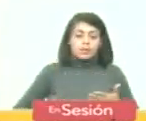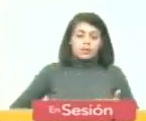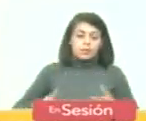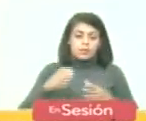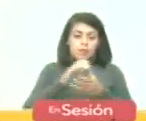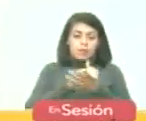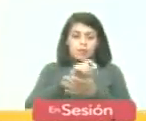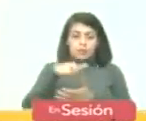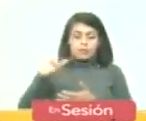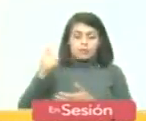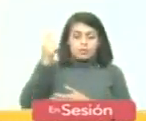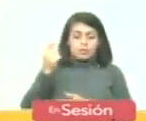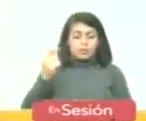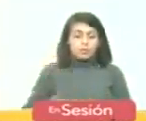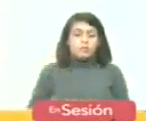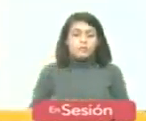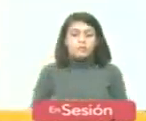colegas parlamentarios.